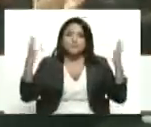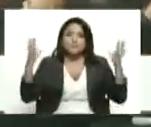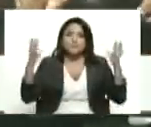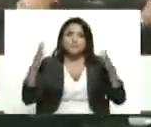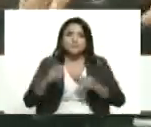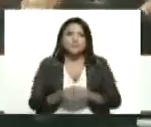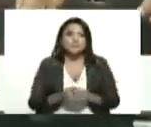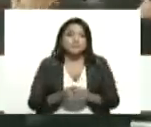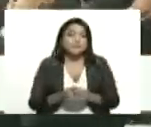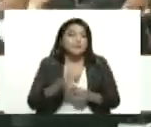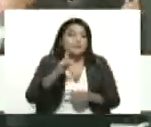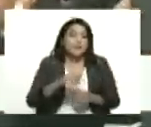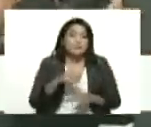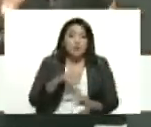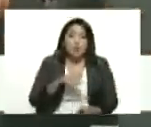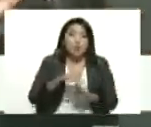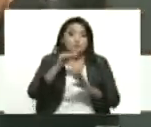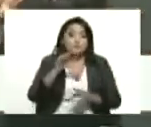perjuicio a la nación.